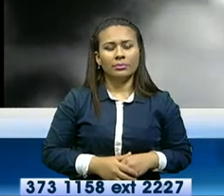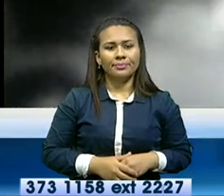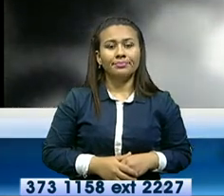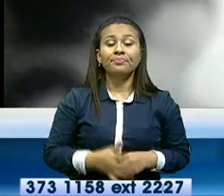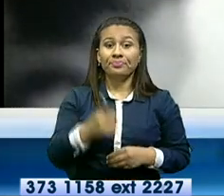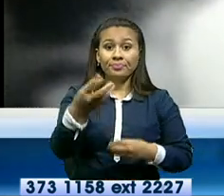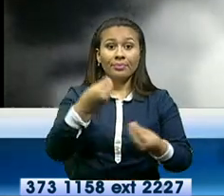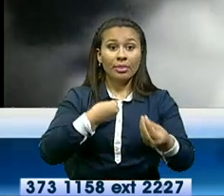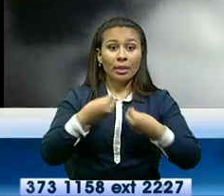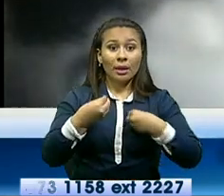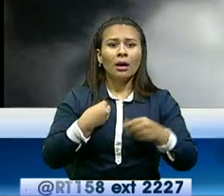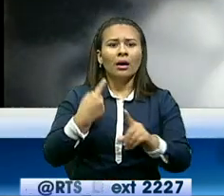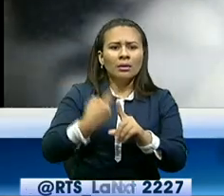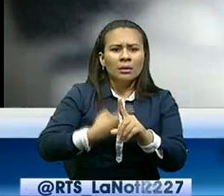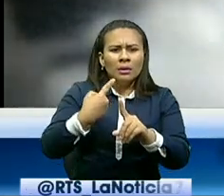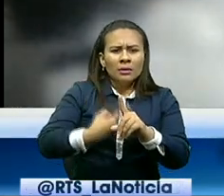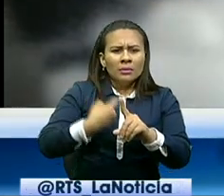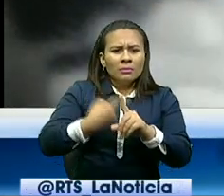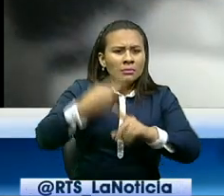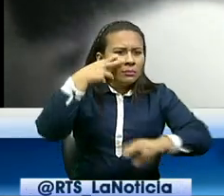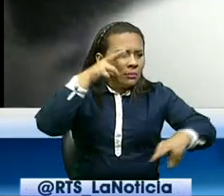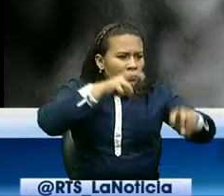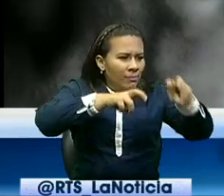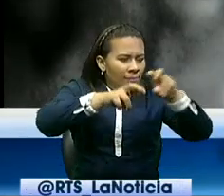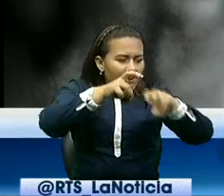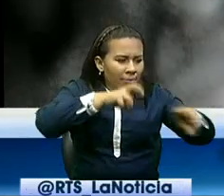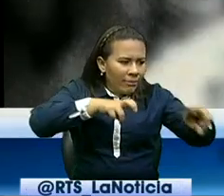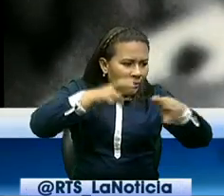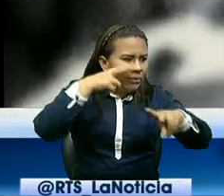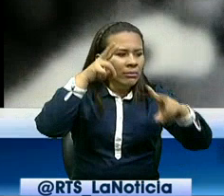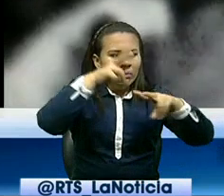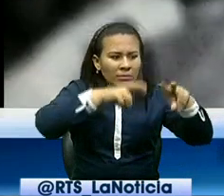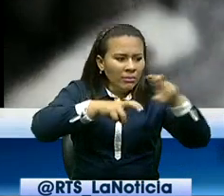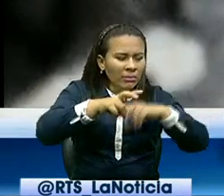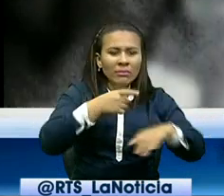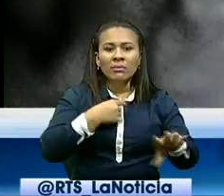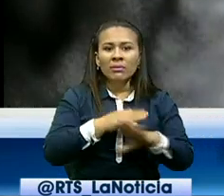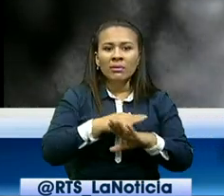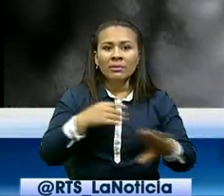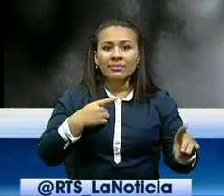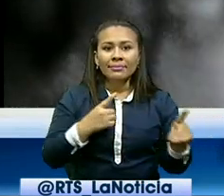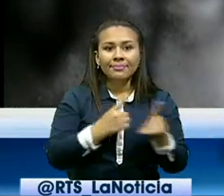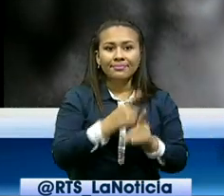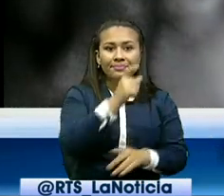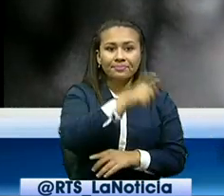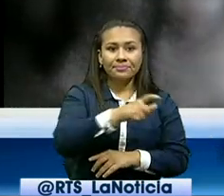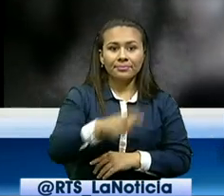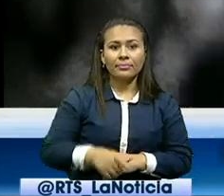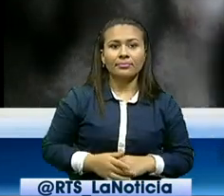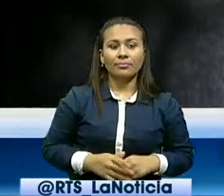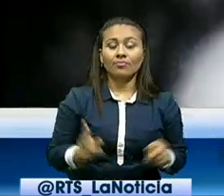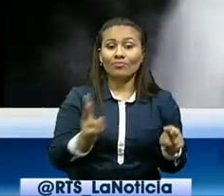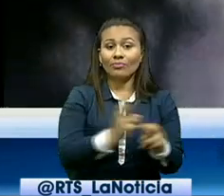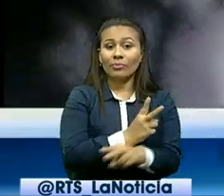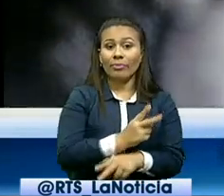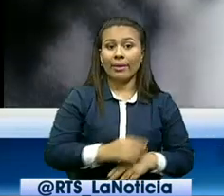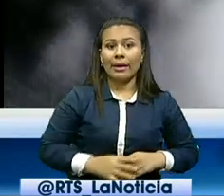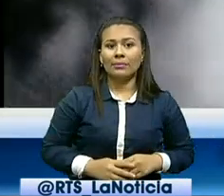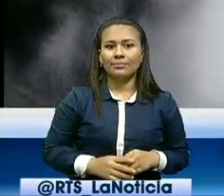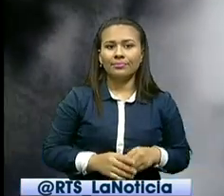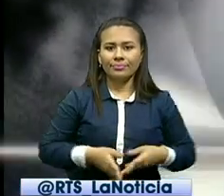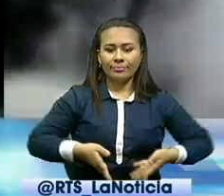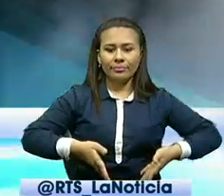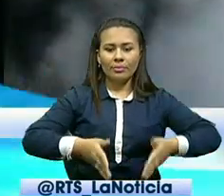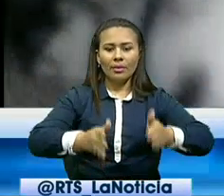Aseguran que fueron varios meses de investigaciones que profundizaron las acciones por parte de los gendarmes. Esto hizo que se tuviera la ruta